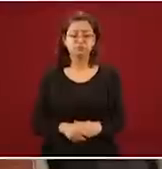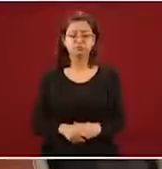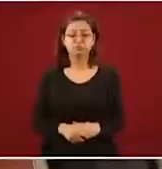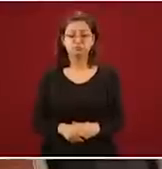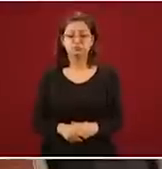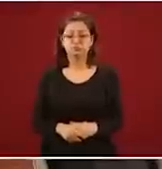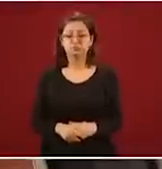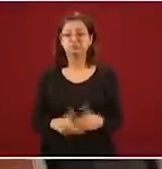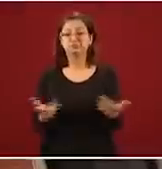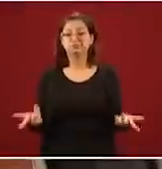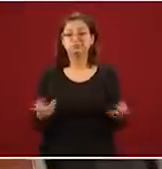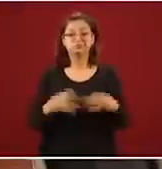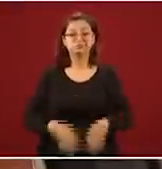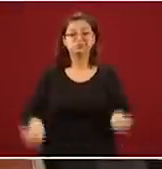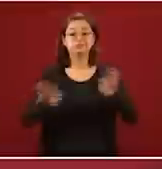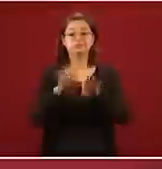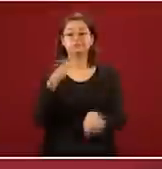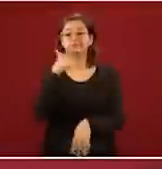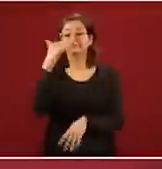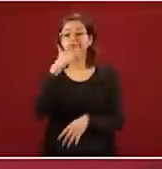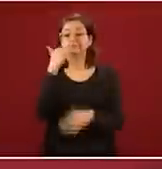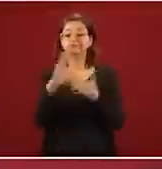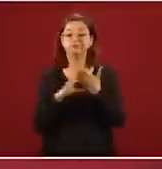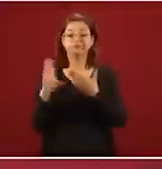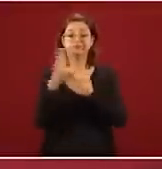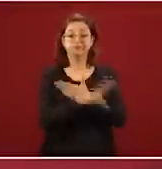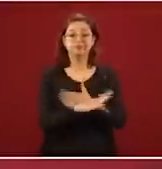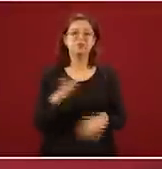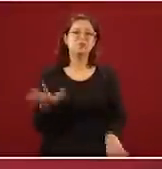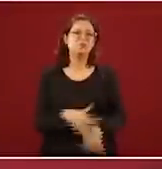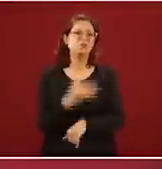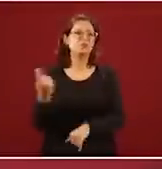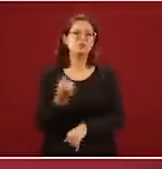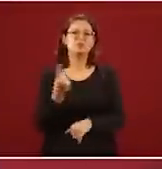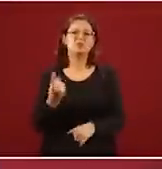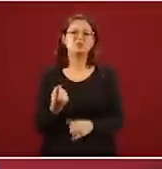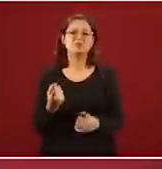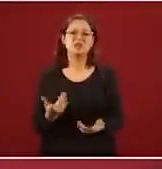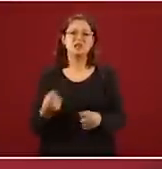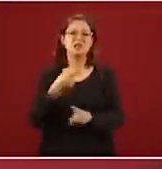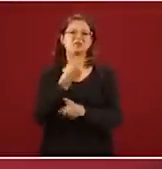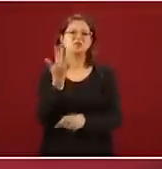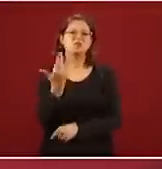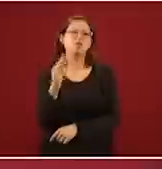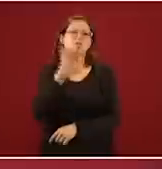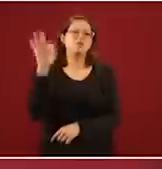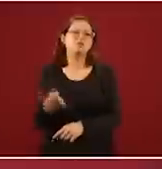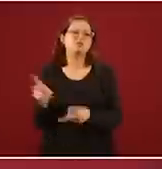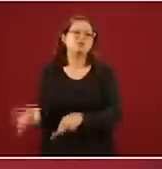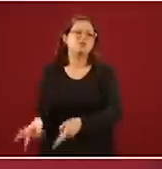sin corrupción. Es que se robaban la mitad.